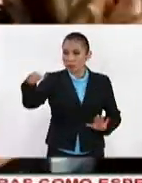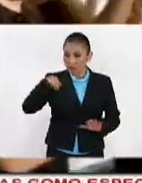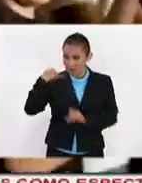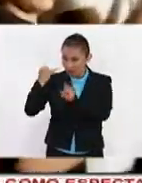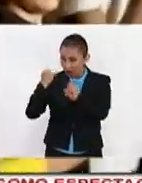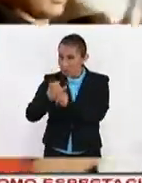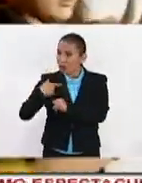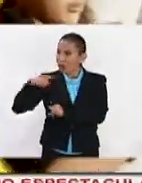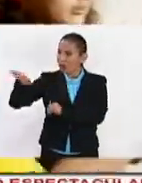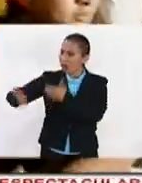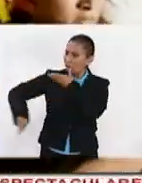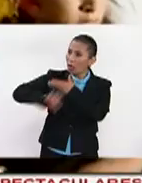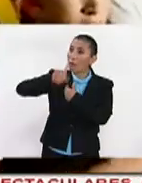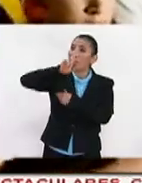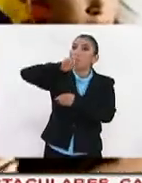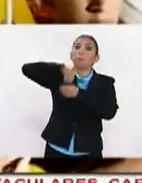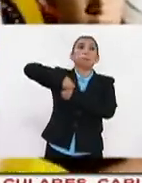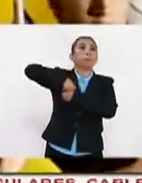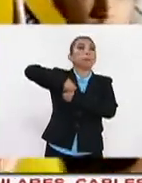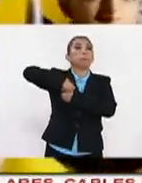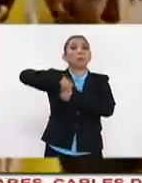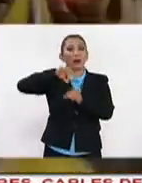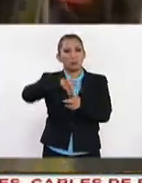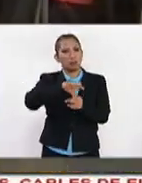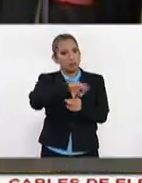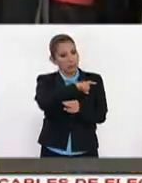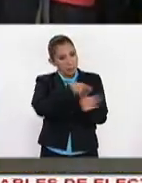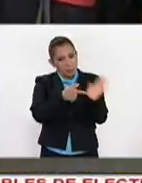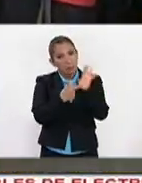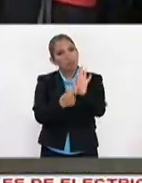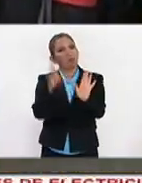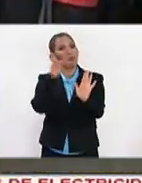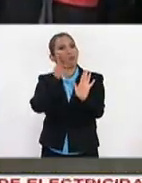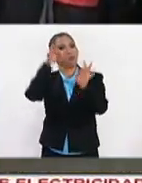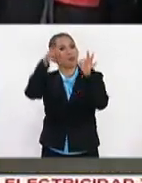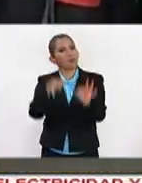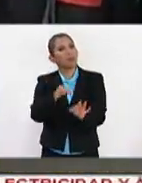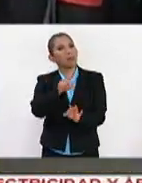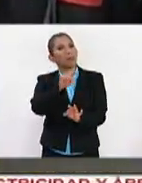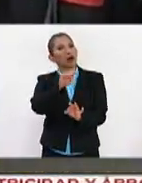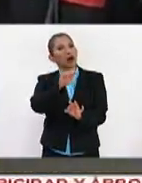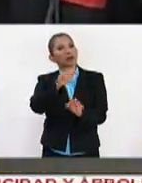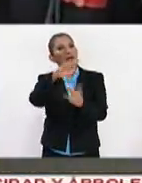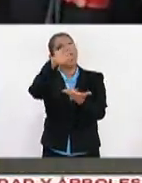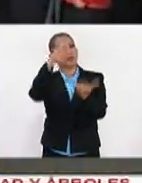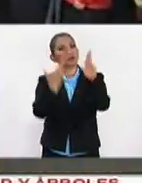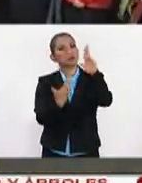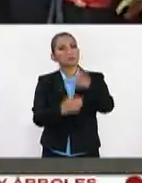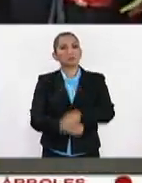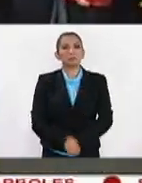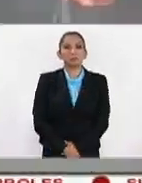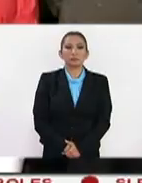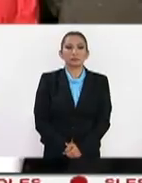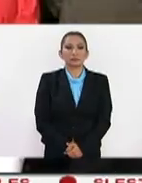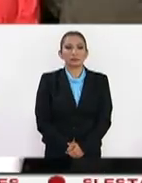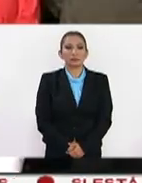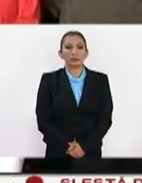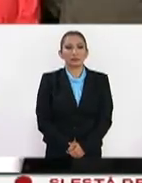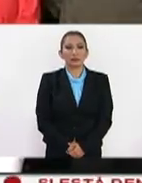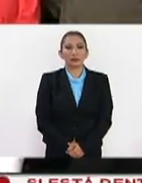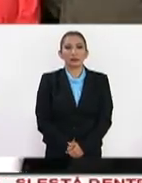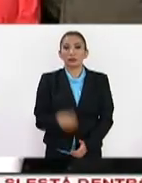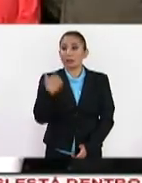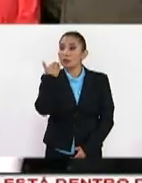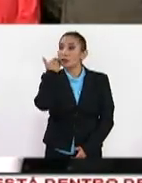medios internacionales por silenciar una votación que debe servir para consolidar la democracia revolucionaria.